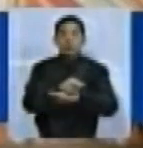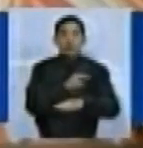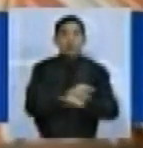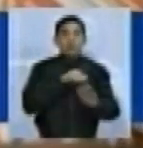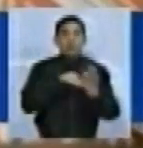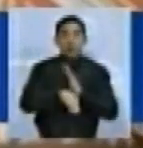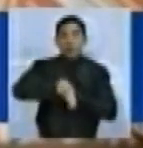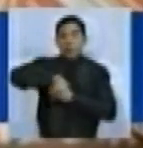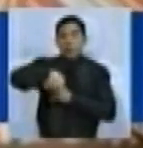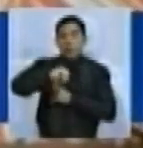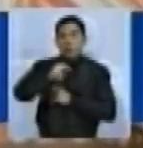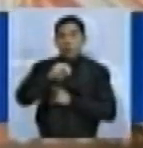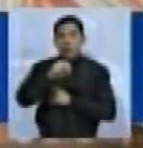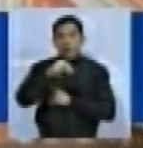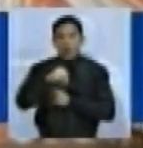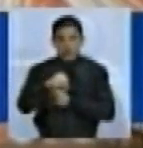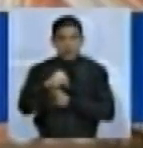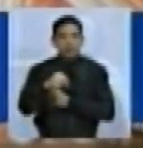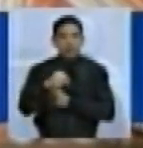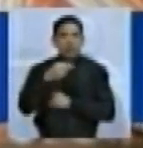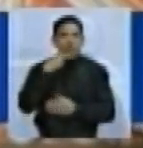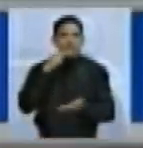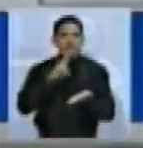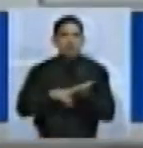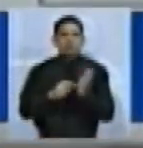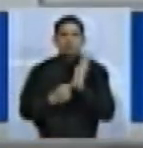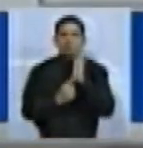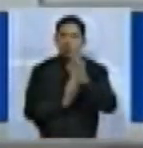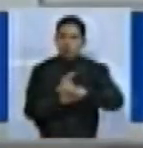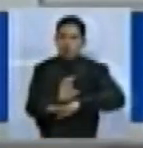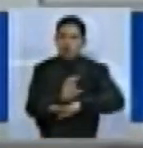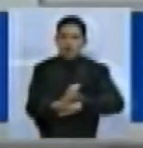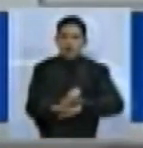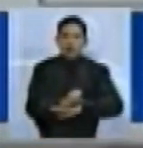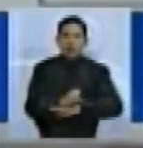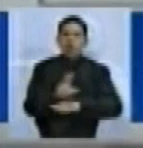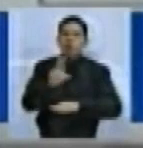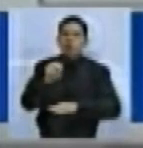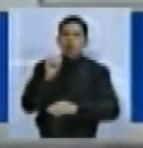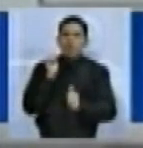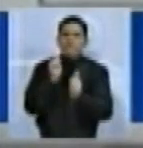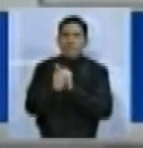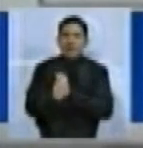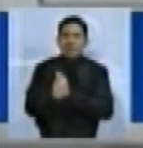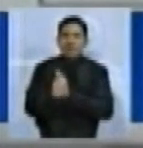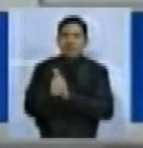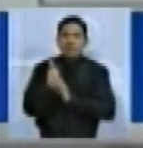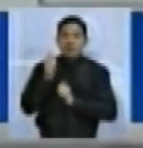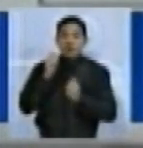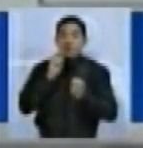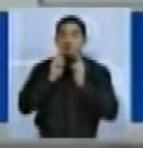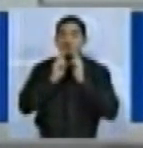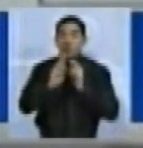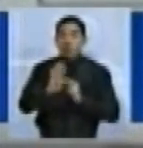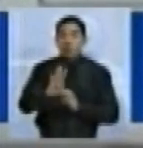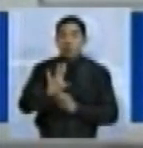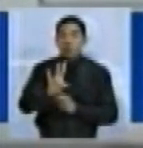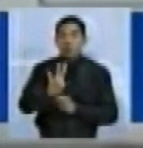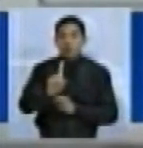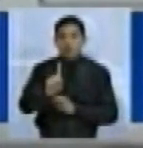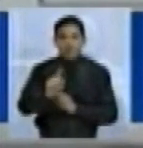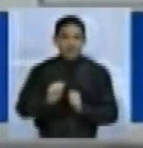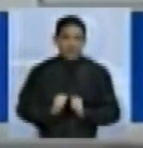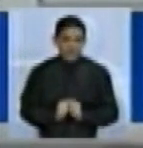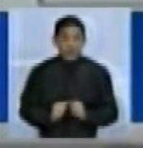Juan Carlos Novoa, a través de un oficio, recomendó que se deje sin efecto la resolución 471. Además,